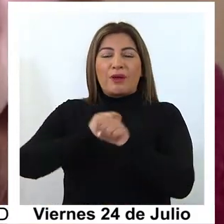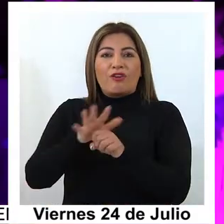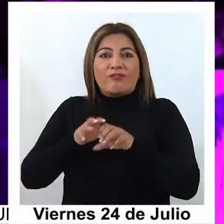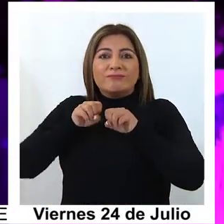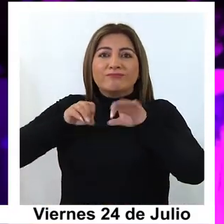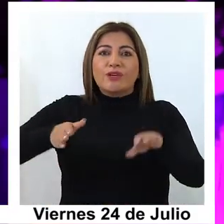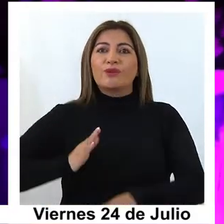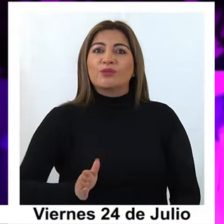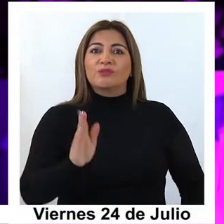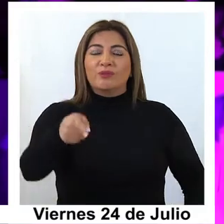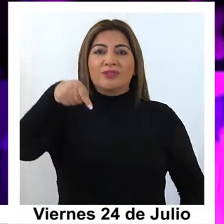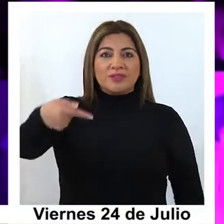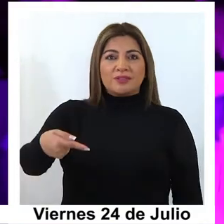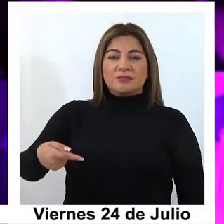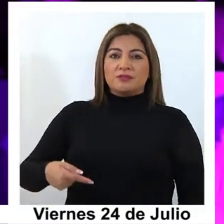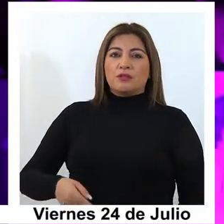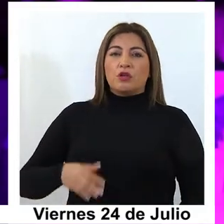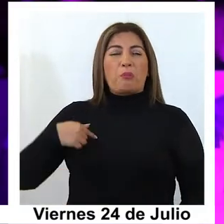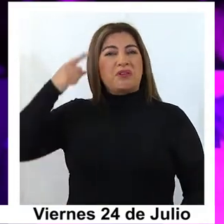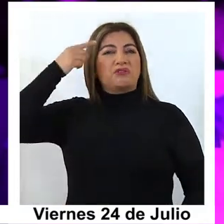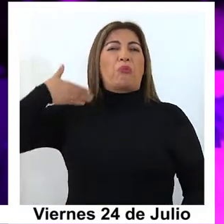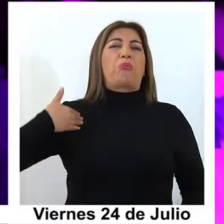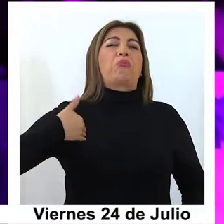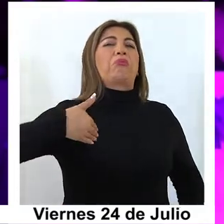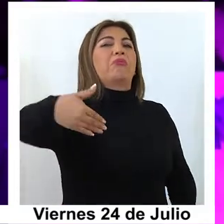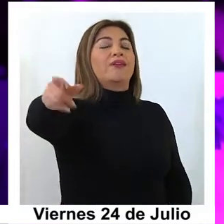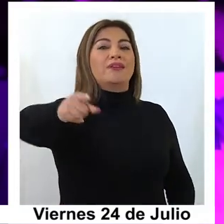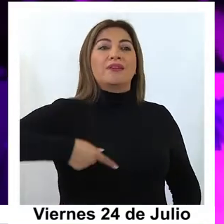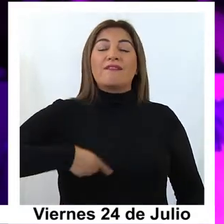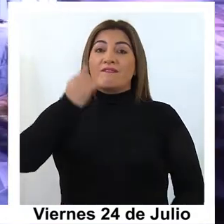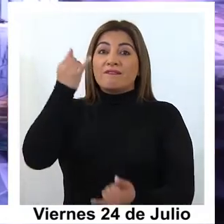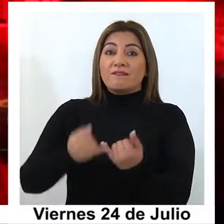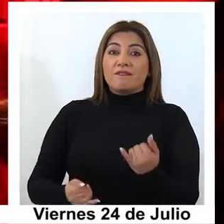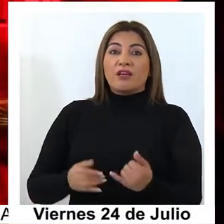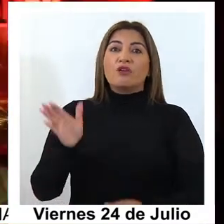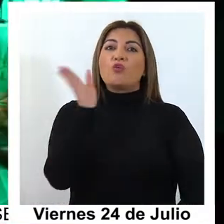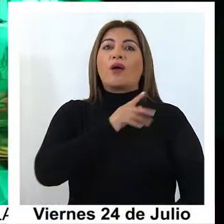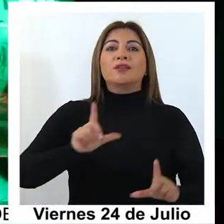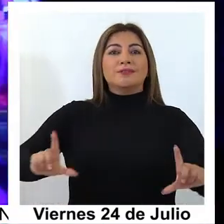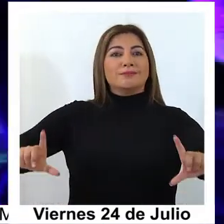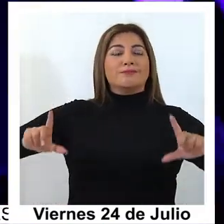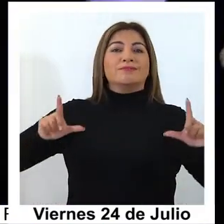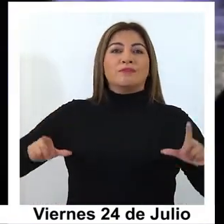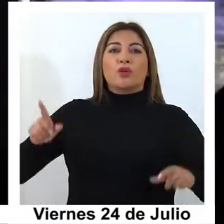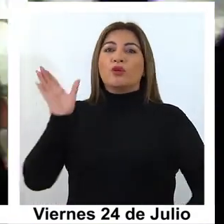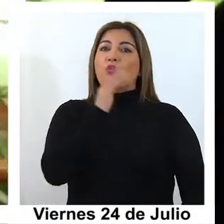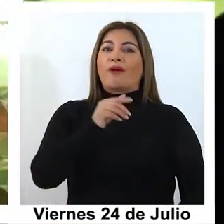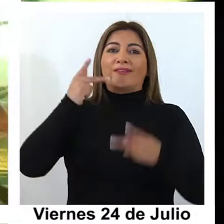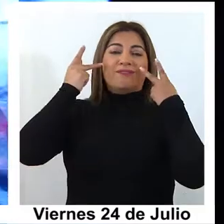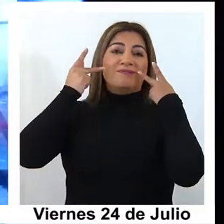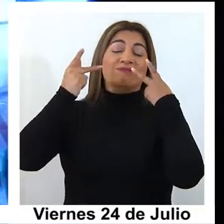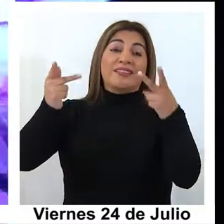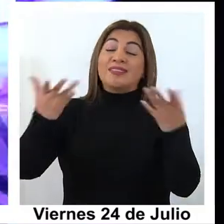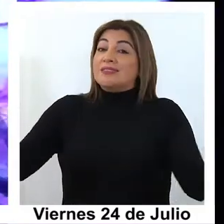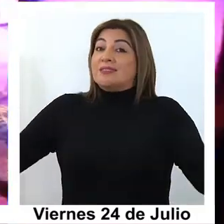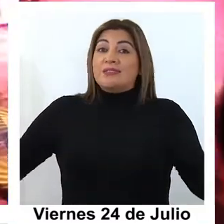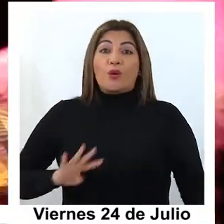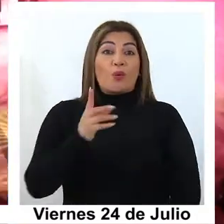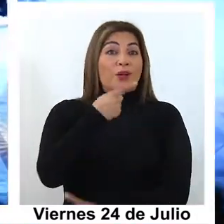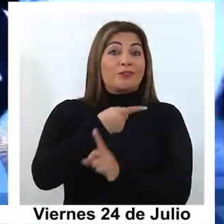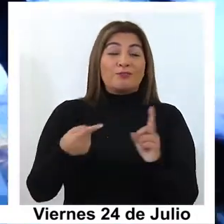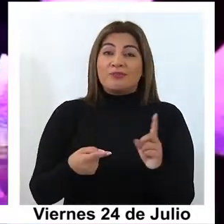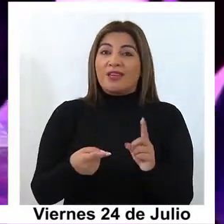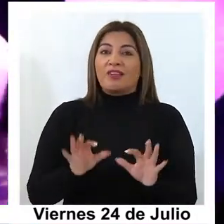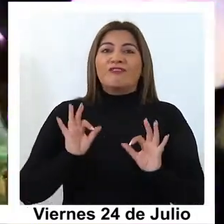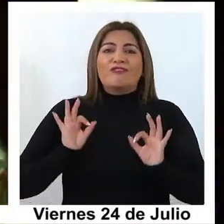seguir y que esto tiene como para largo, que no vamos a tener una graduación, no va a haber gira de estudio, no va a ser un cuarto